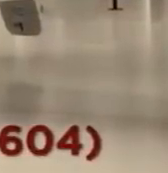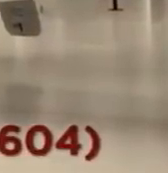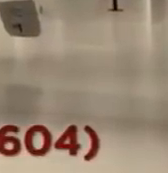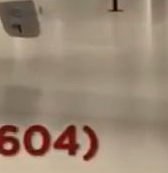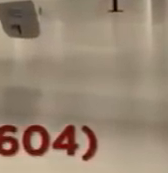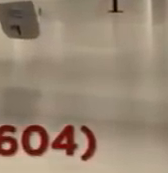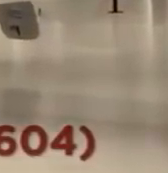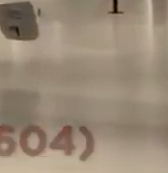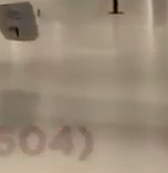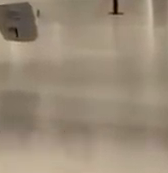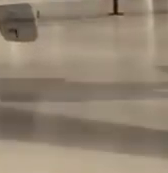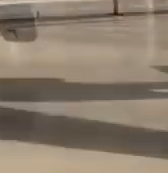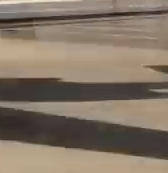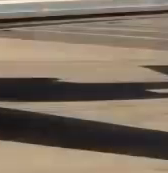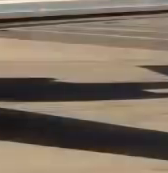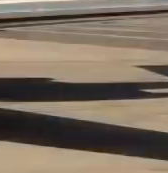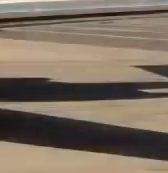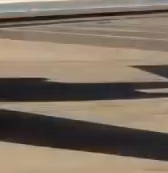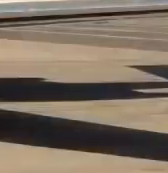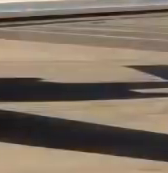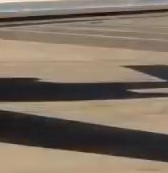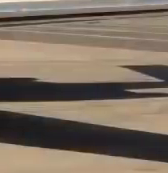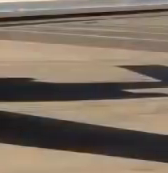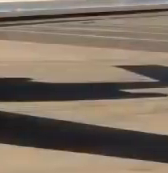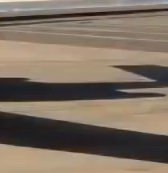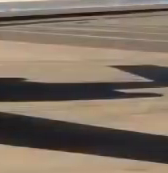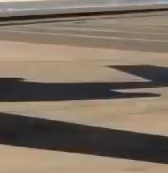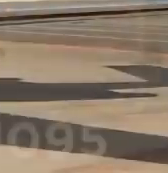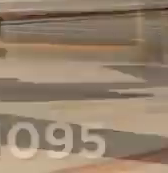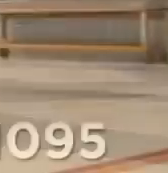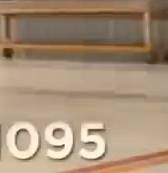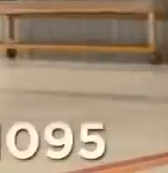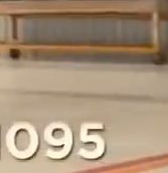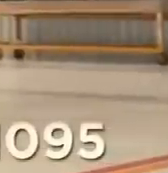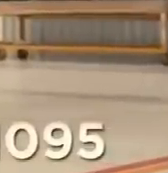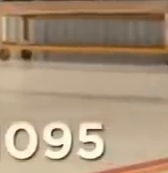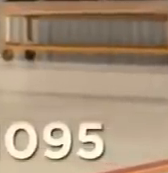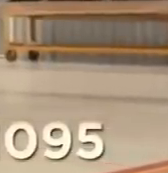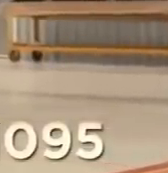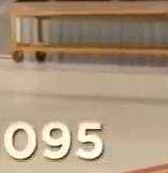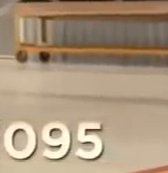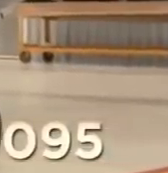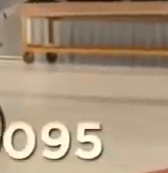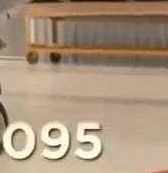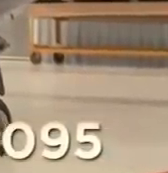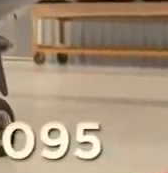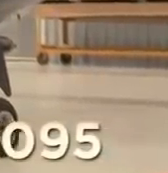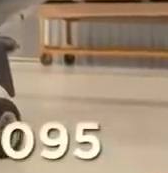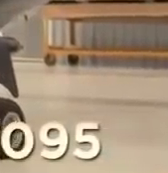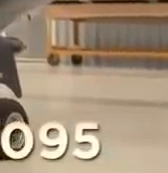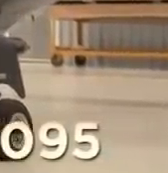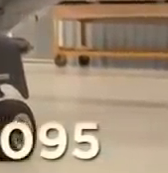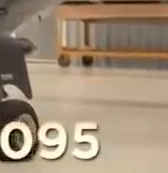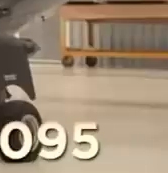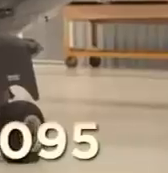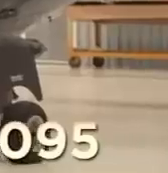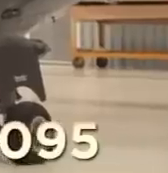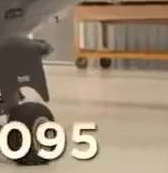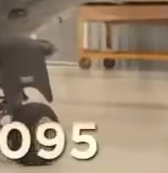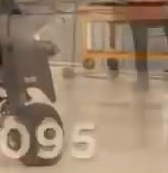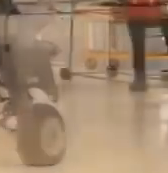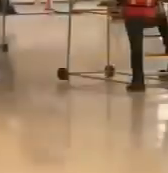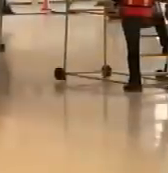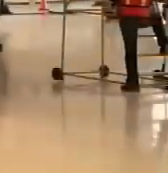1. Aeronaves cuyo uso estuviera dedicado a la transportación ejecutiva de servidores públicos que